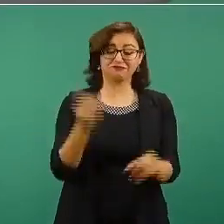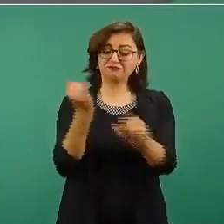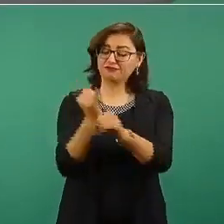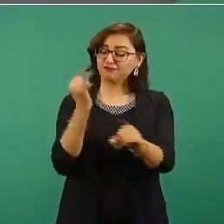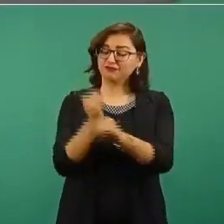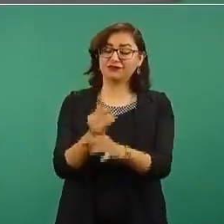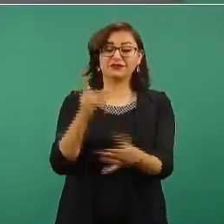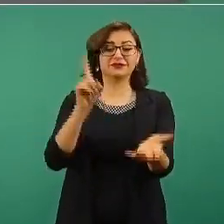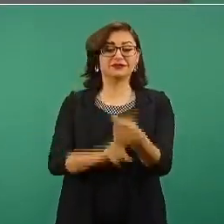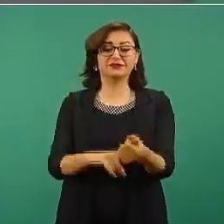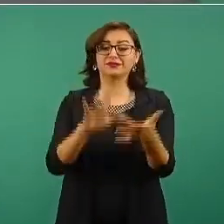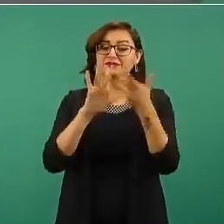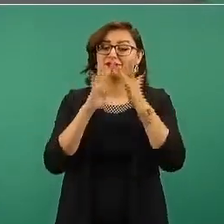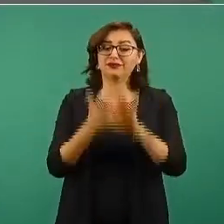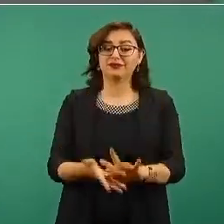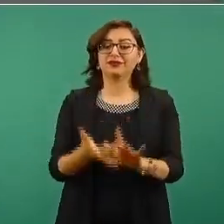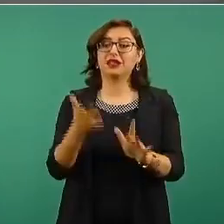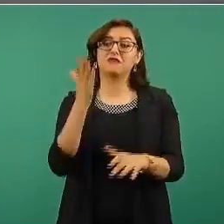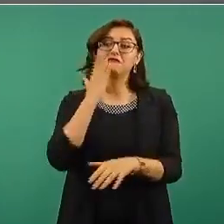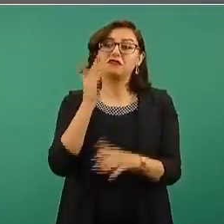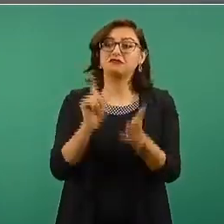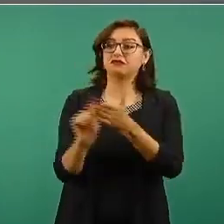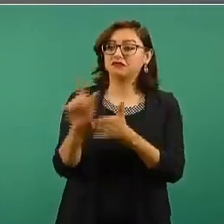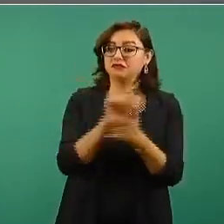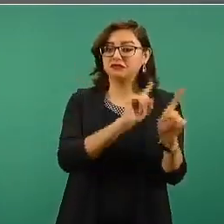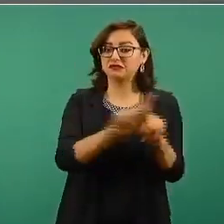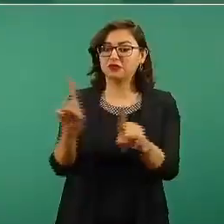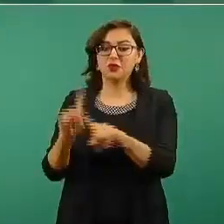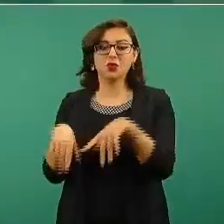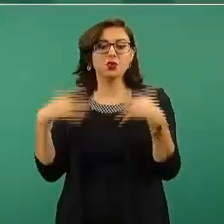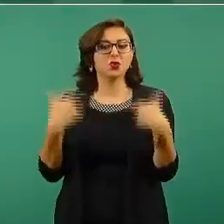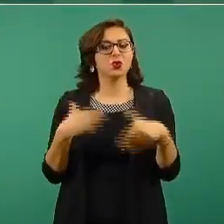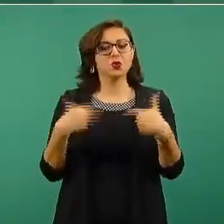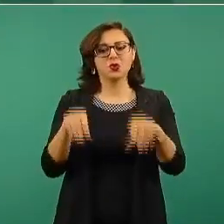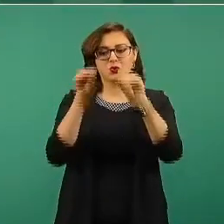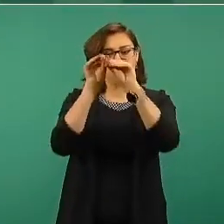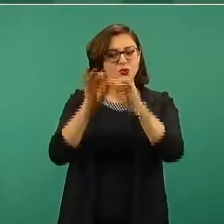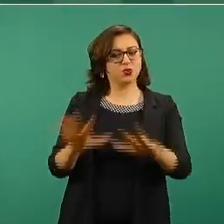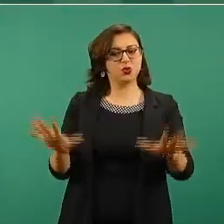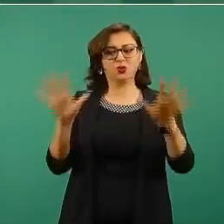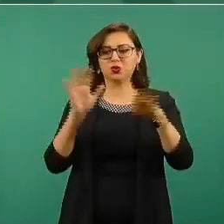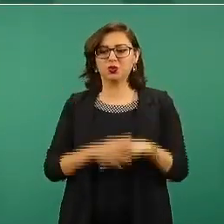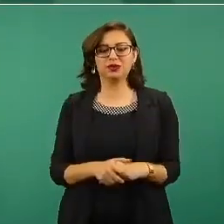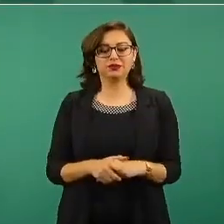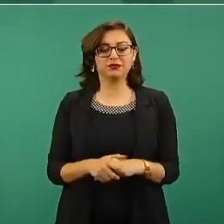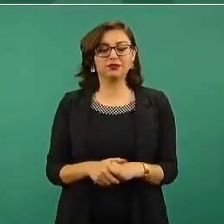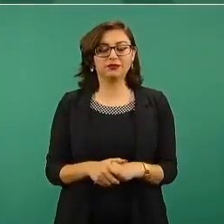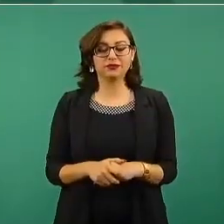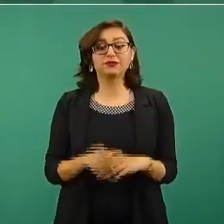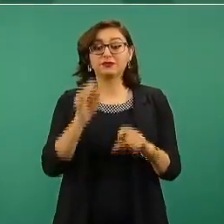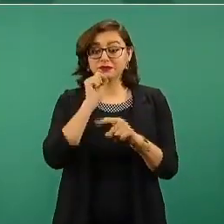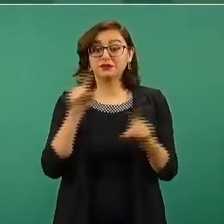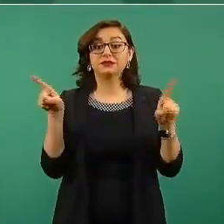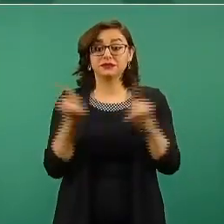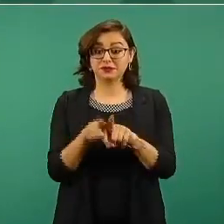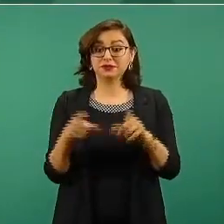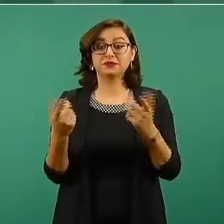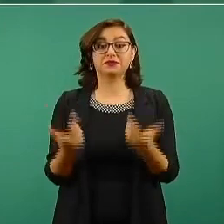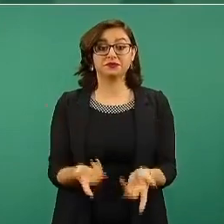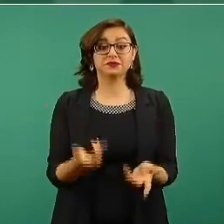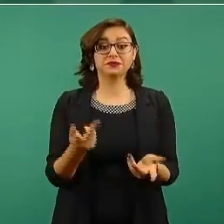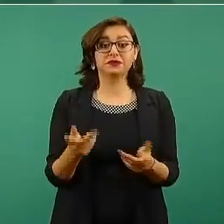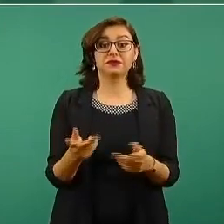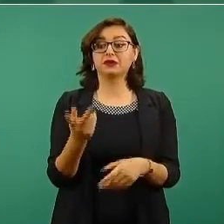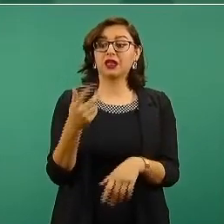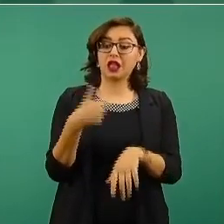redes sociales y los mismos medios. Ya en la campaña pasada, volviendo a